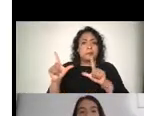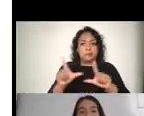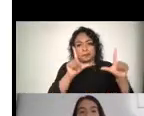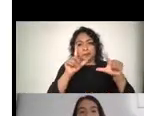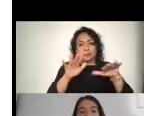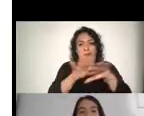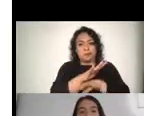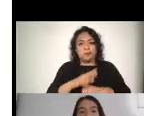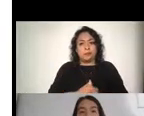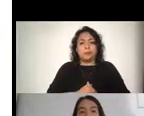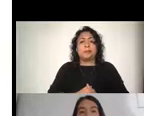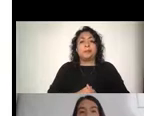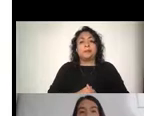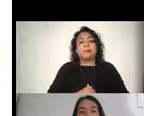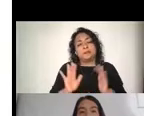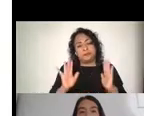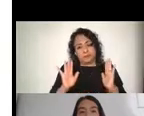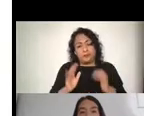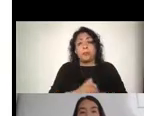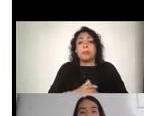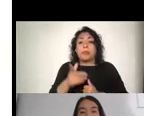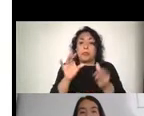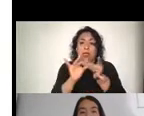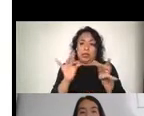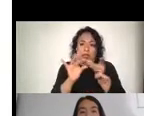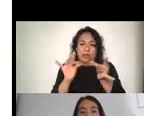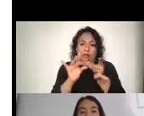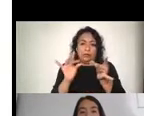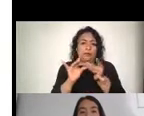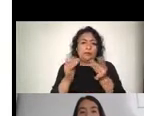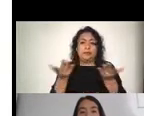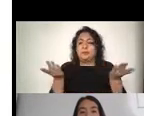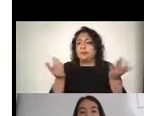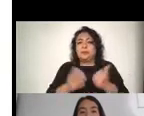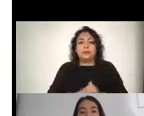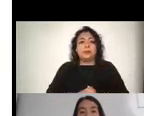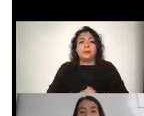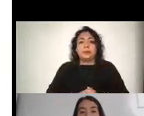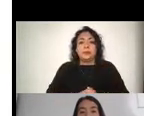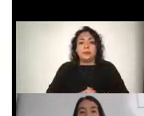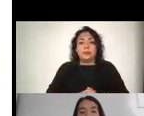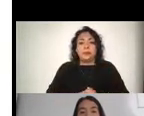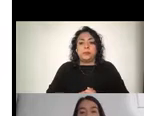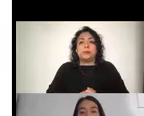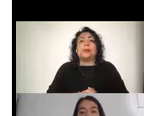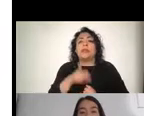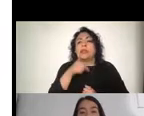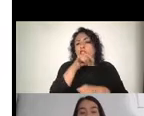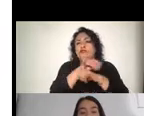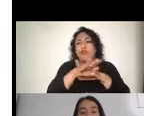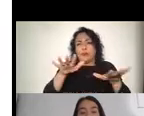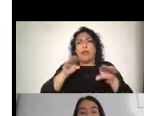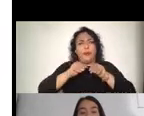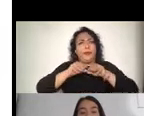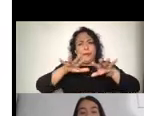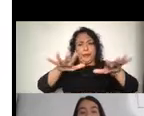favor. Primero, comentarles que solo porque esto, aunque es información pública,